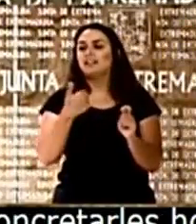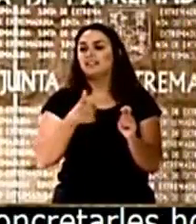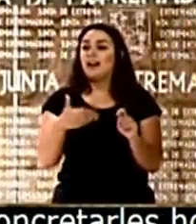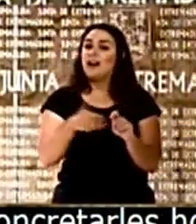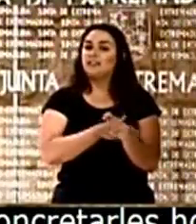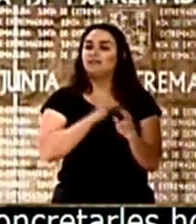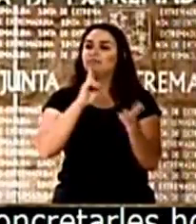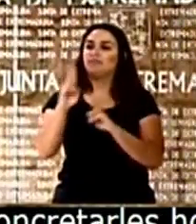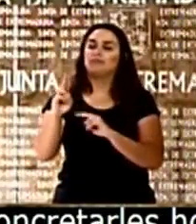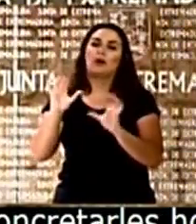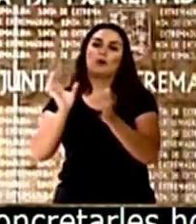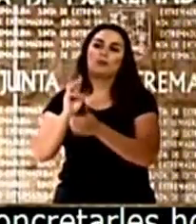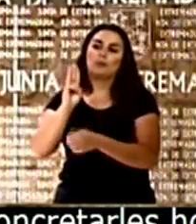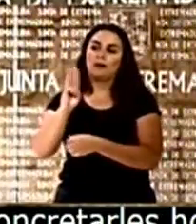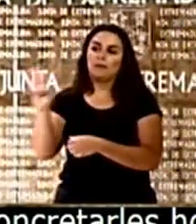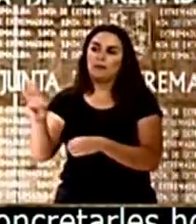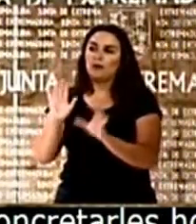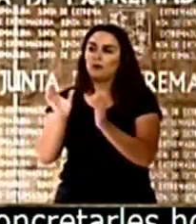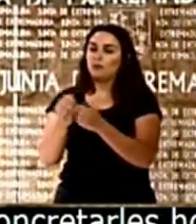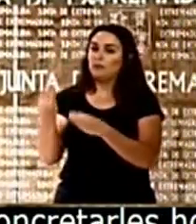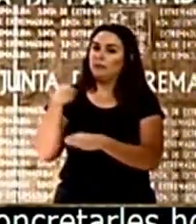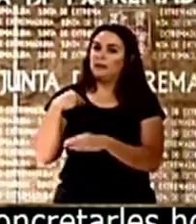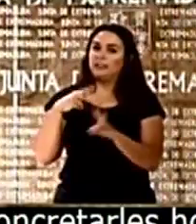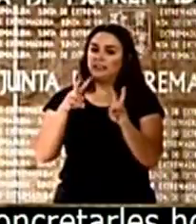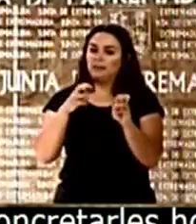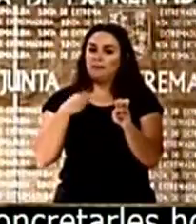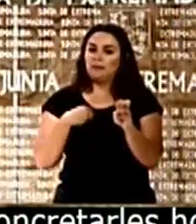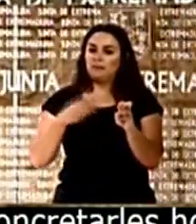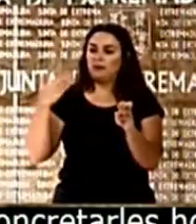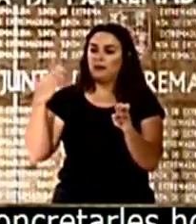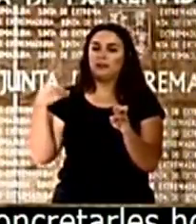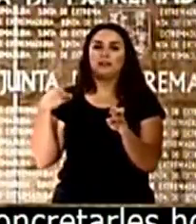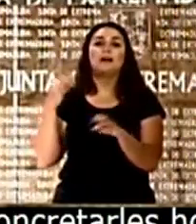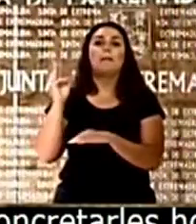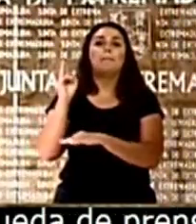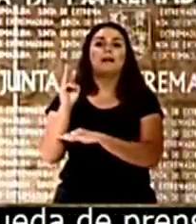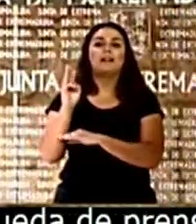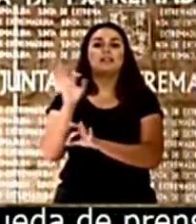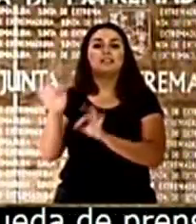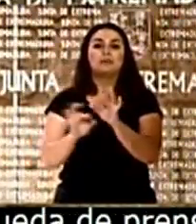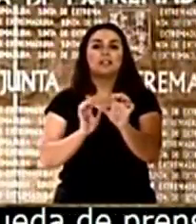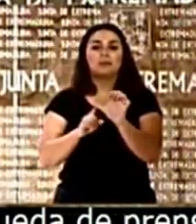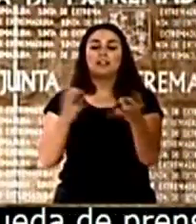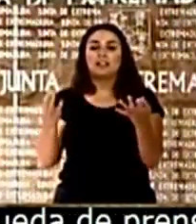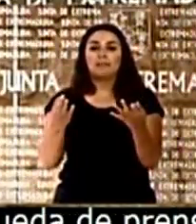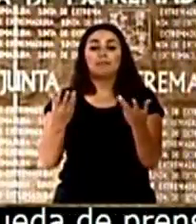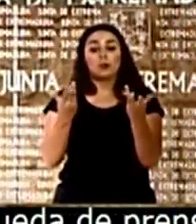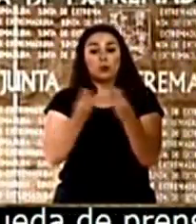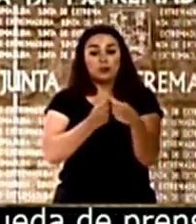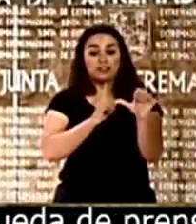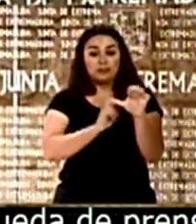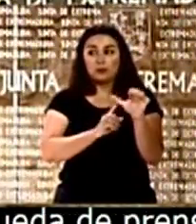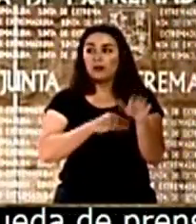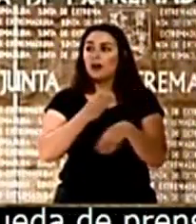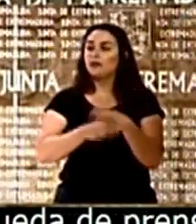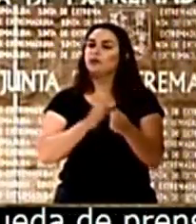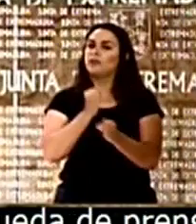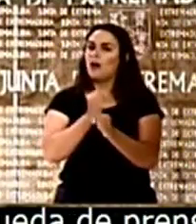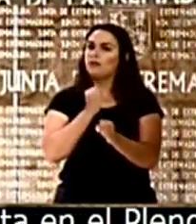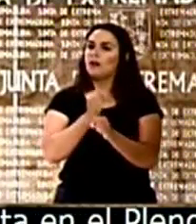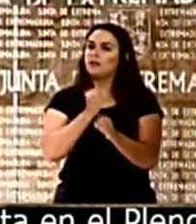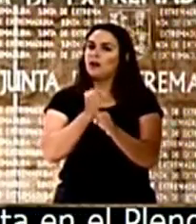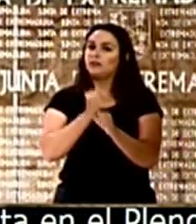al Partido Popular a una pregunta que me hicieron sobre este asunto en el pasado pleno de la Asamblea de Extremadura, es que la Junta de Extremadura ha hecho su trabajo en todo este